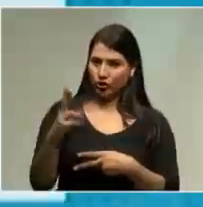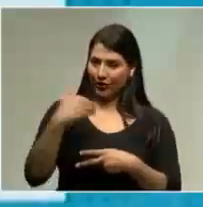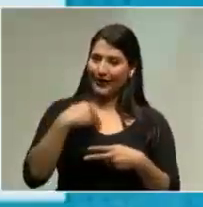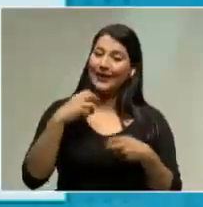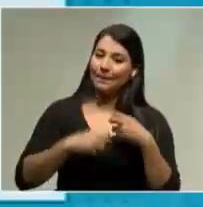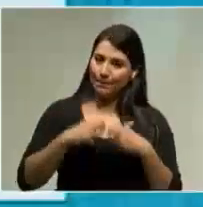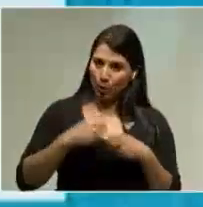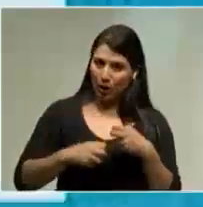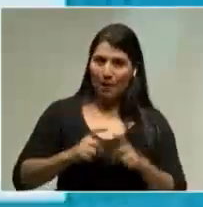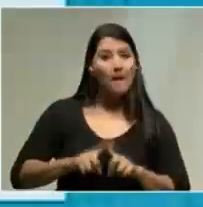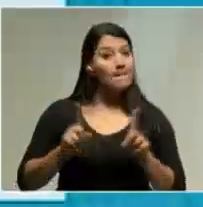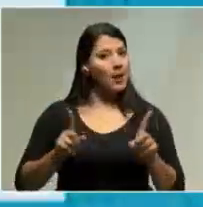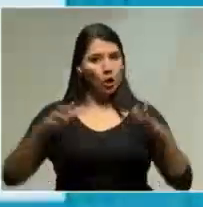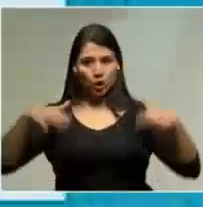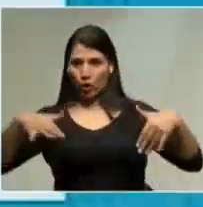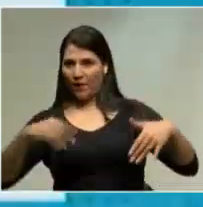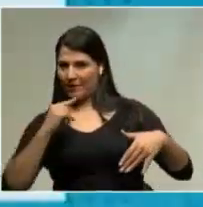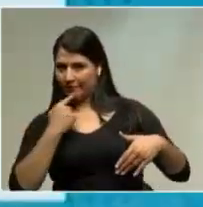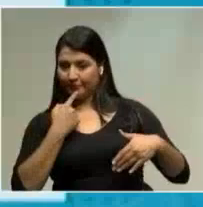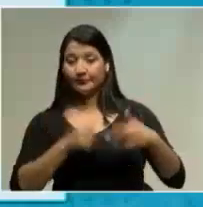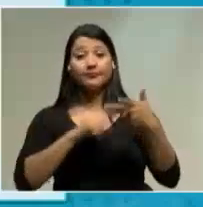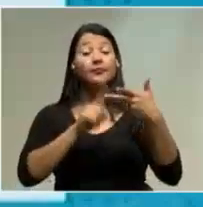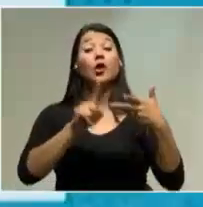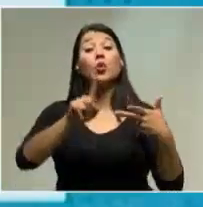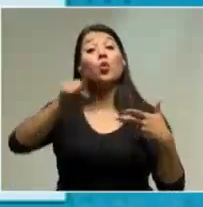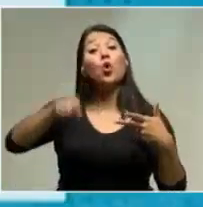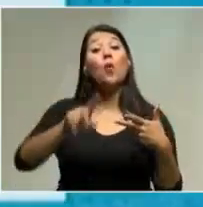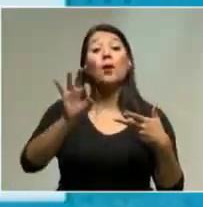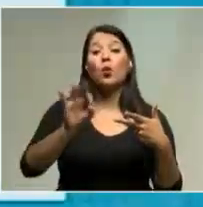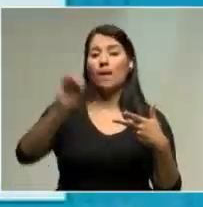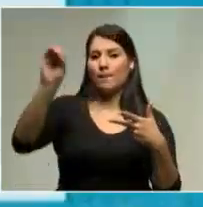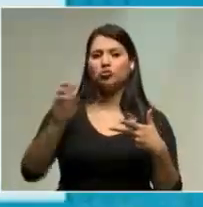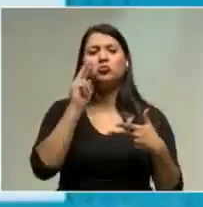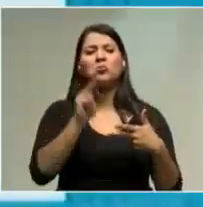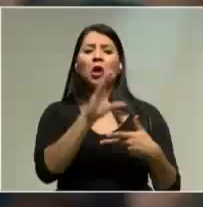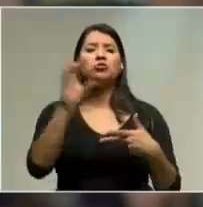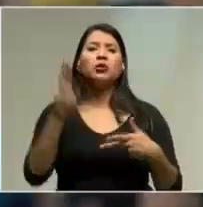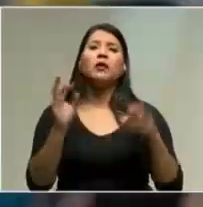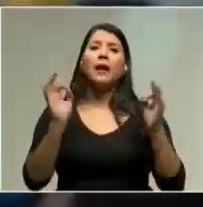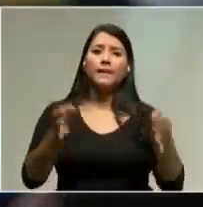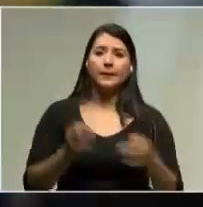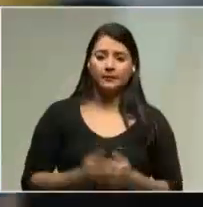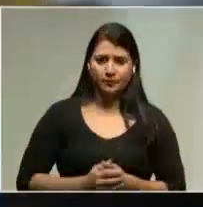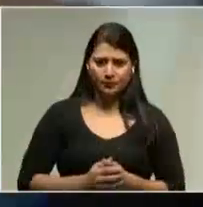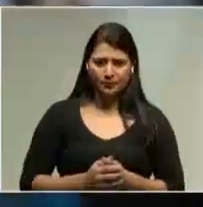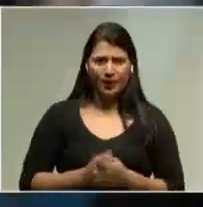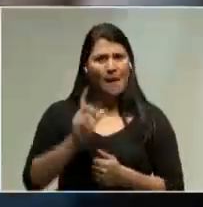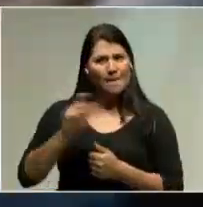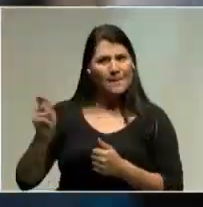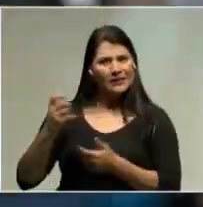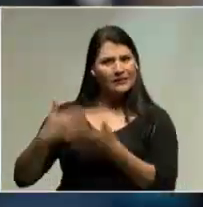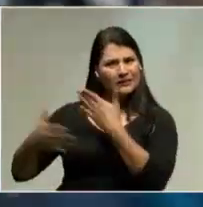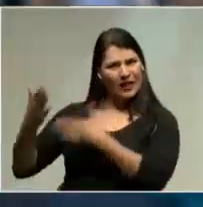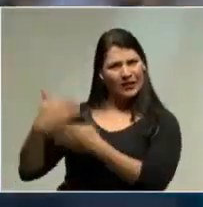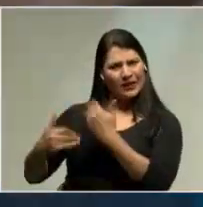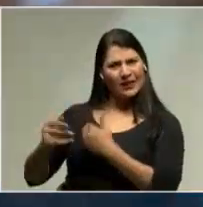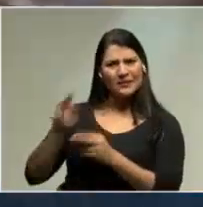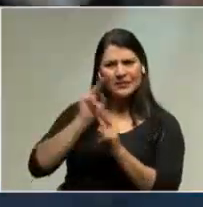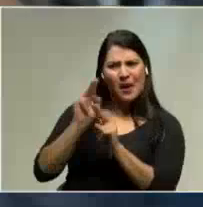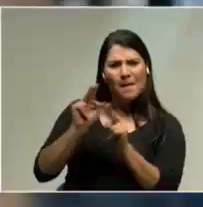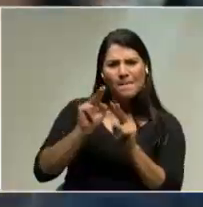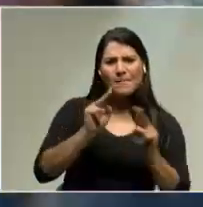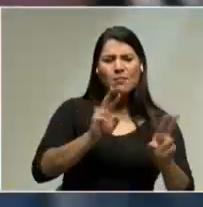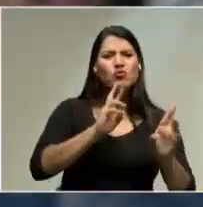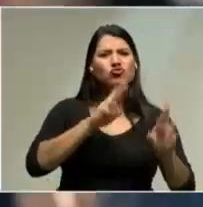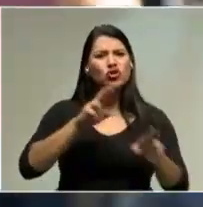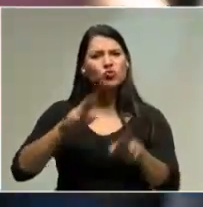dificultades, pero que no está en crisis. Y un 1,9% ve al país bien. Meses atrás hemos visto resultados similares en encuestas